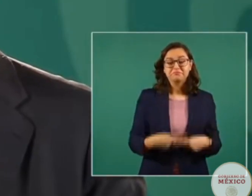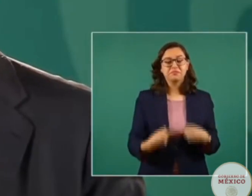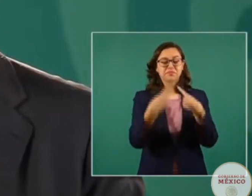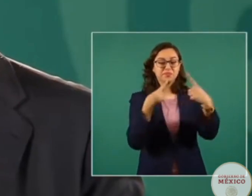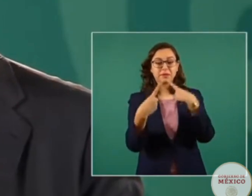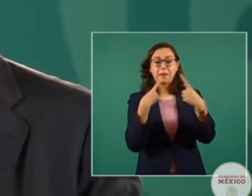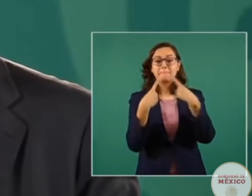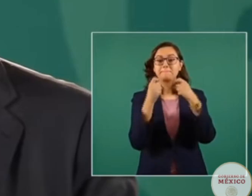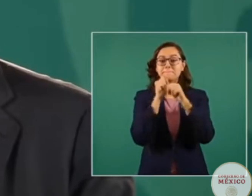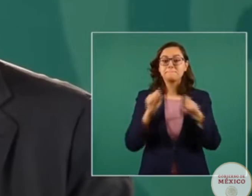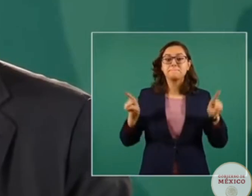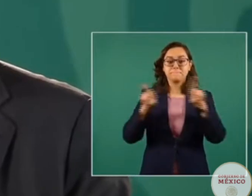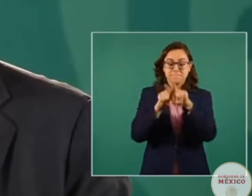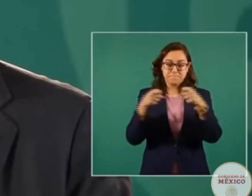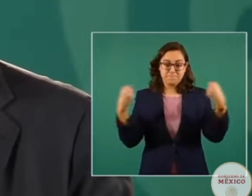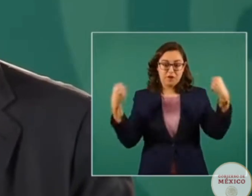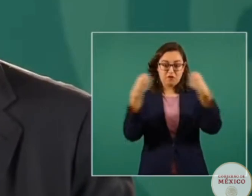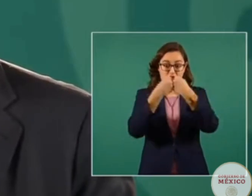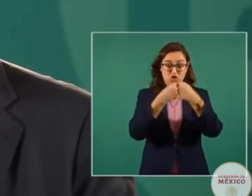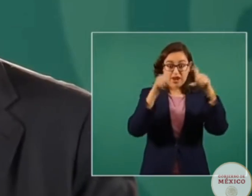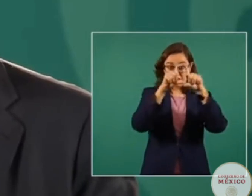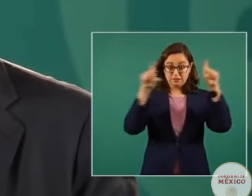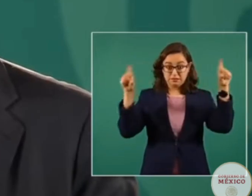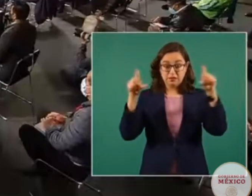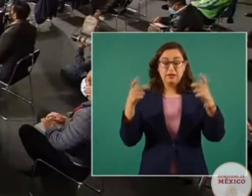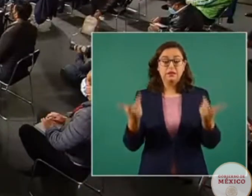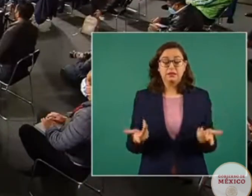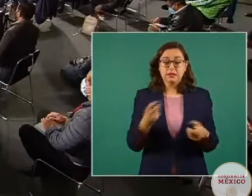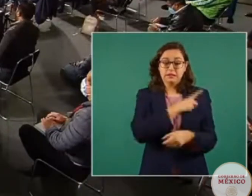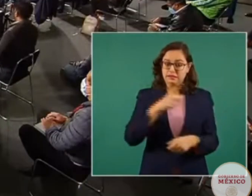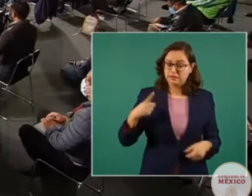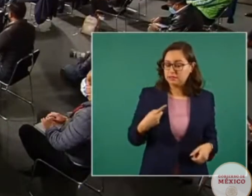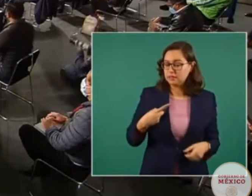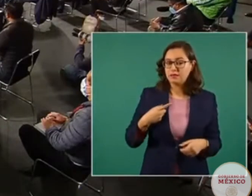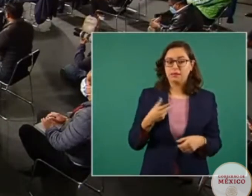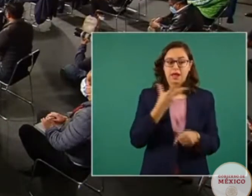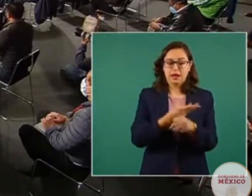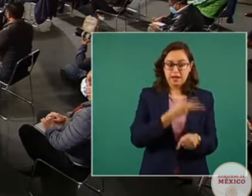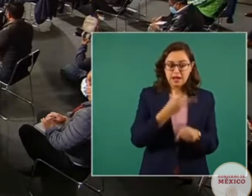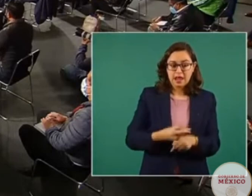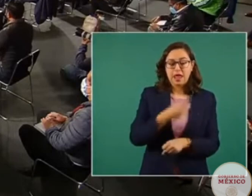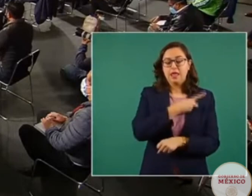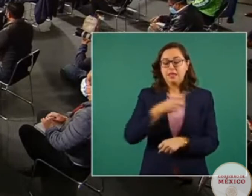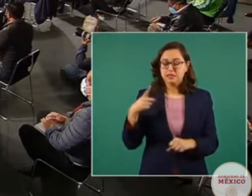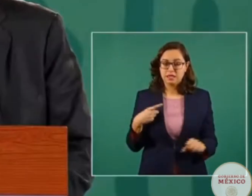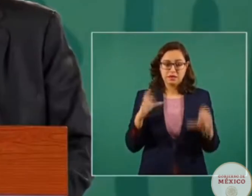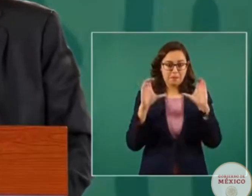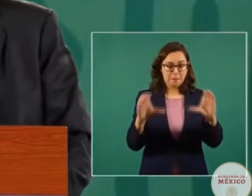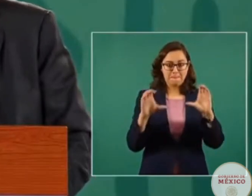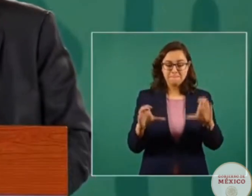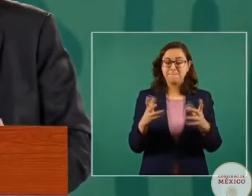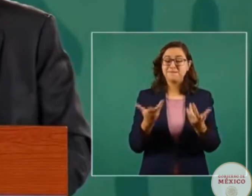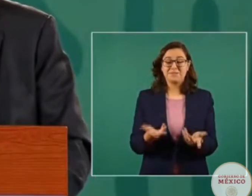toda la frontera la tenemos que mejorar aceleradamente, porque ya el tránsito, el tráfico que tenemos entre México y Estados Unidos es el